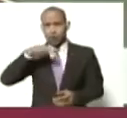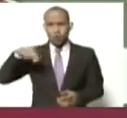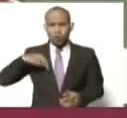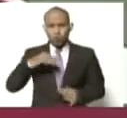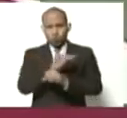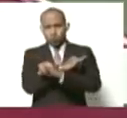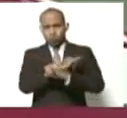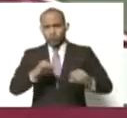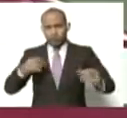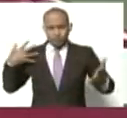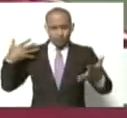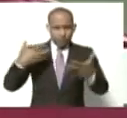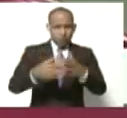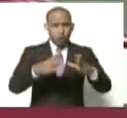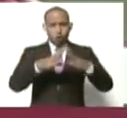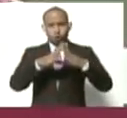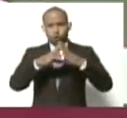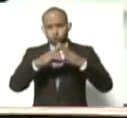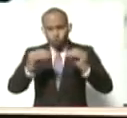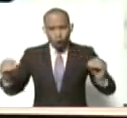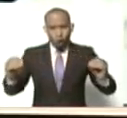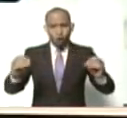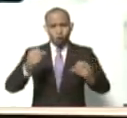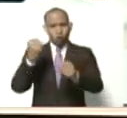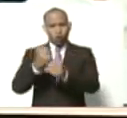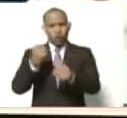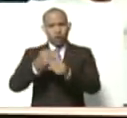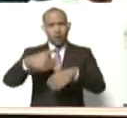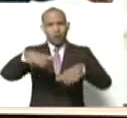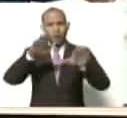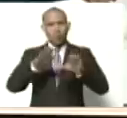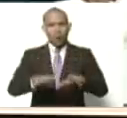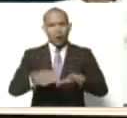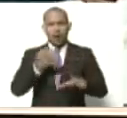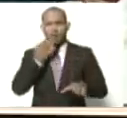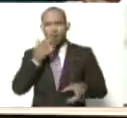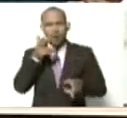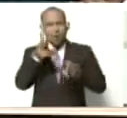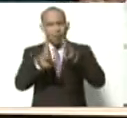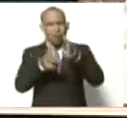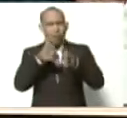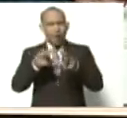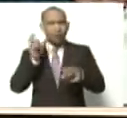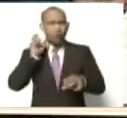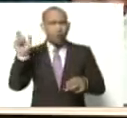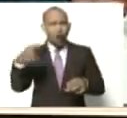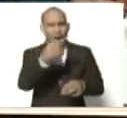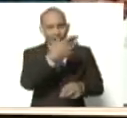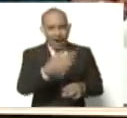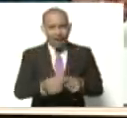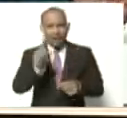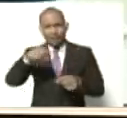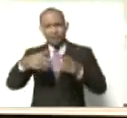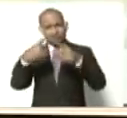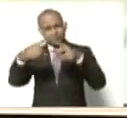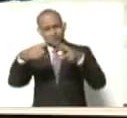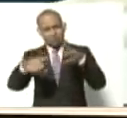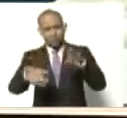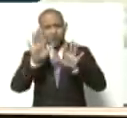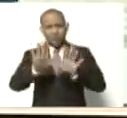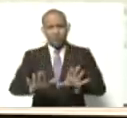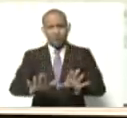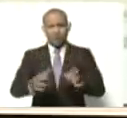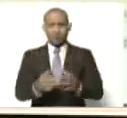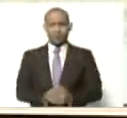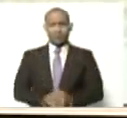culminar todas las obras que quedaron paralizadas por el desfalco, el fraude y el fracaso de